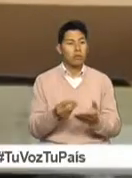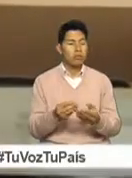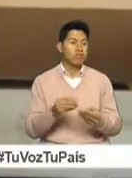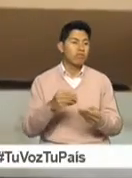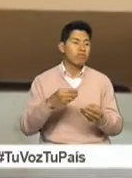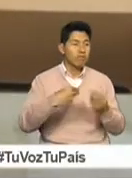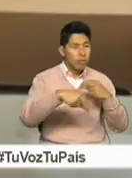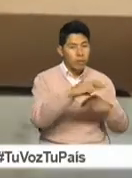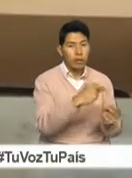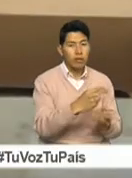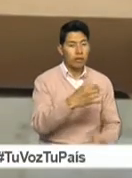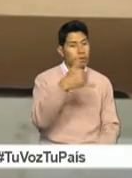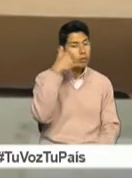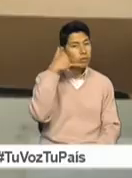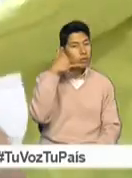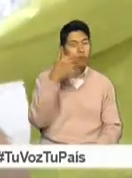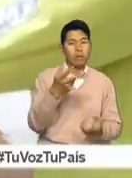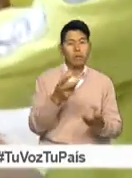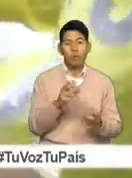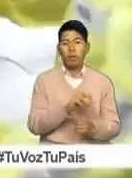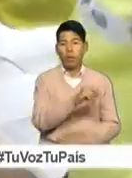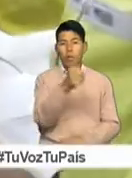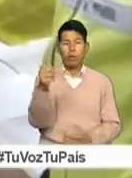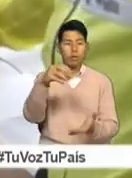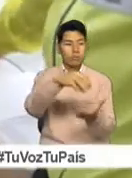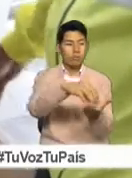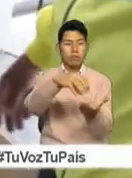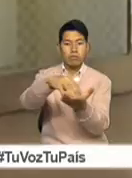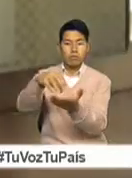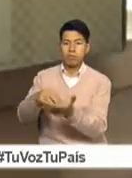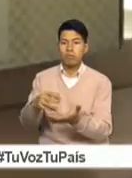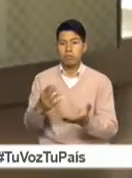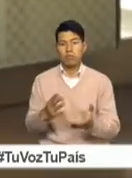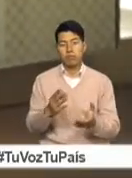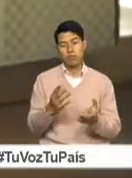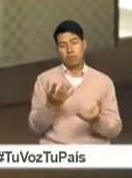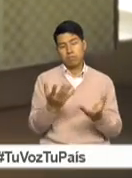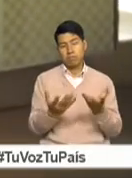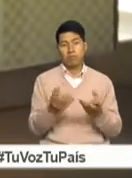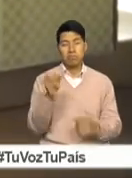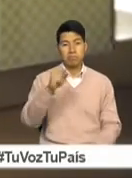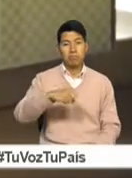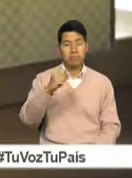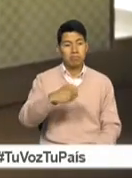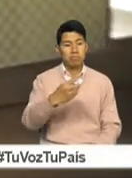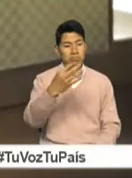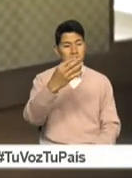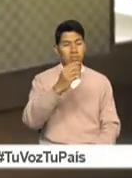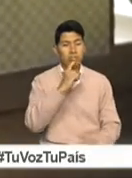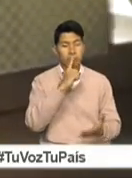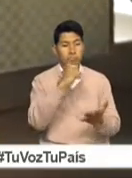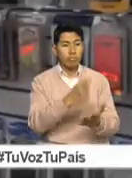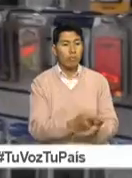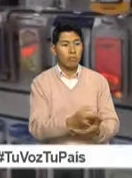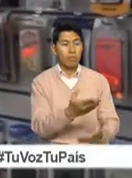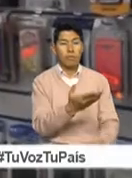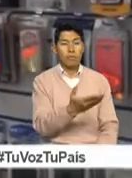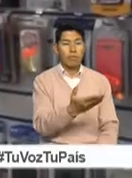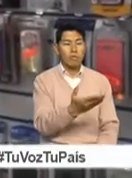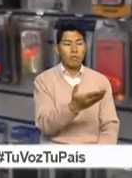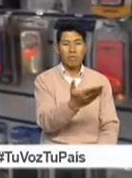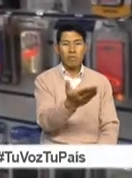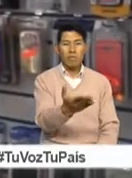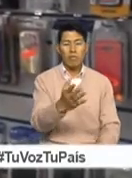realmente en algunos en alguna ciudad se ha determinado que existen pocos sitios donde hacen estar este tipo